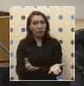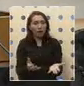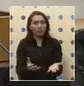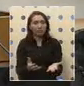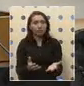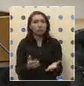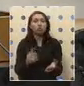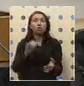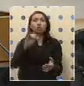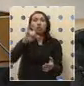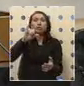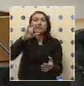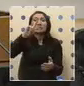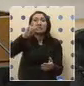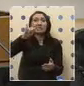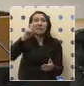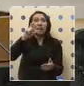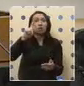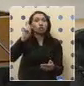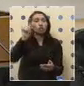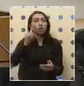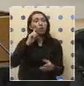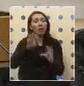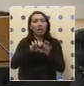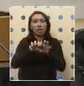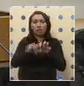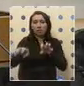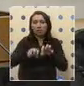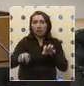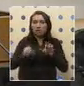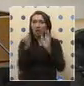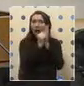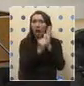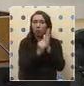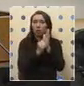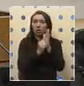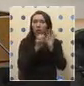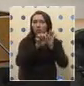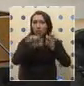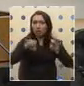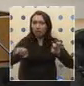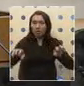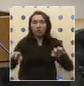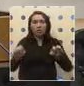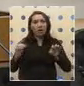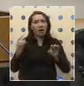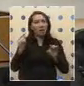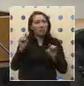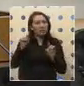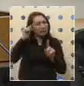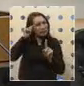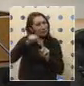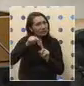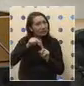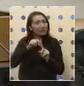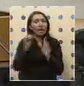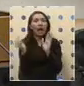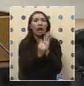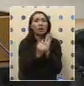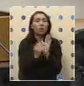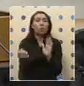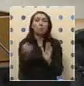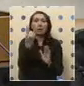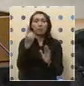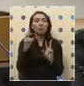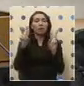Giorgio Jackson para dividir la votación de varios artículos. Pero en particular del artículo primero